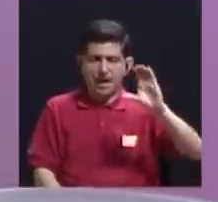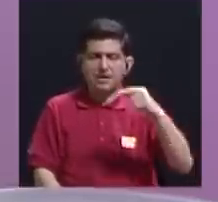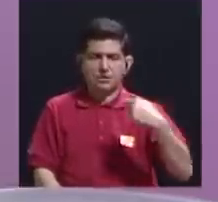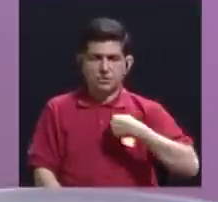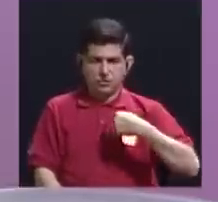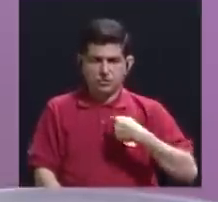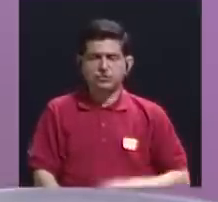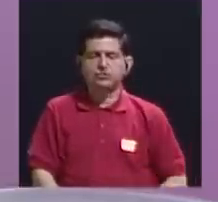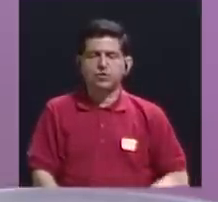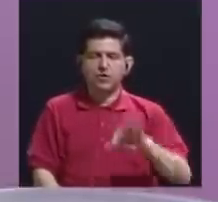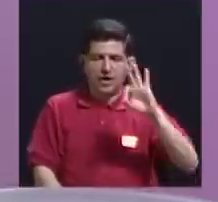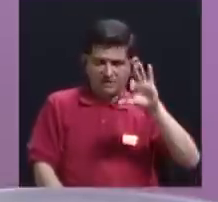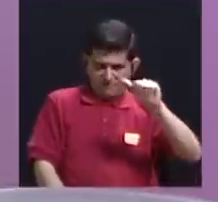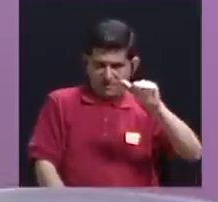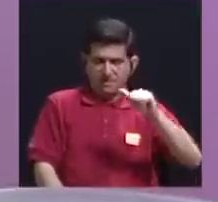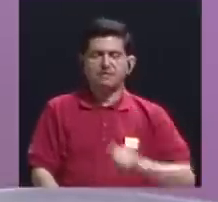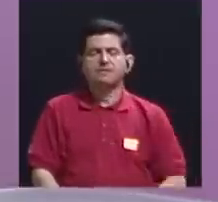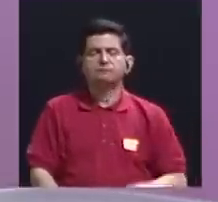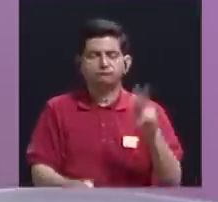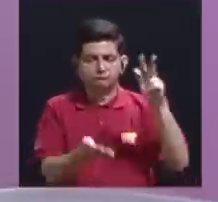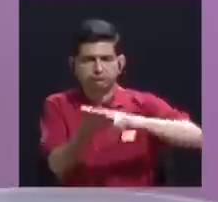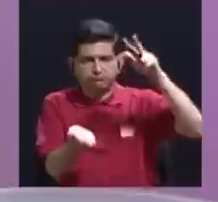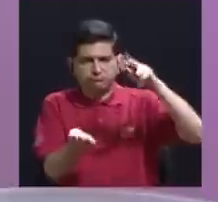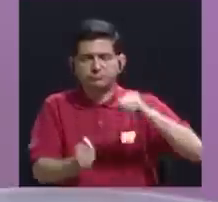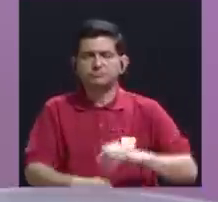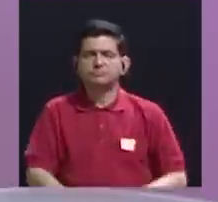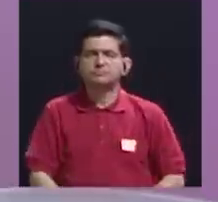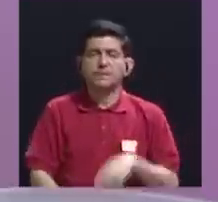amplio y aprobó